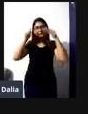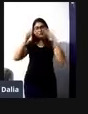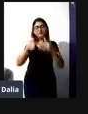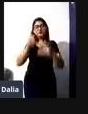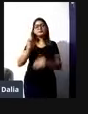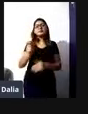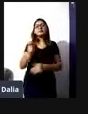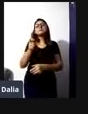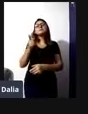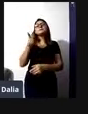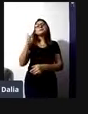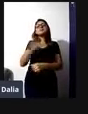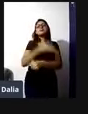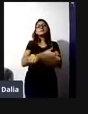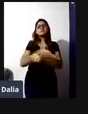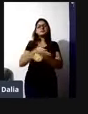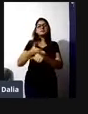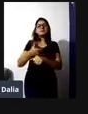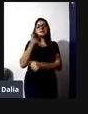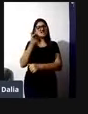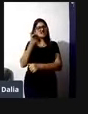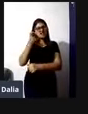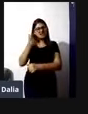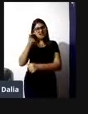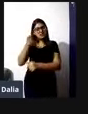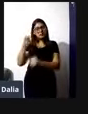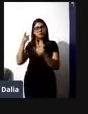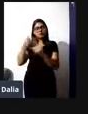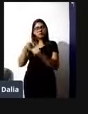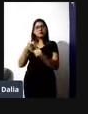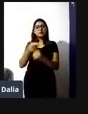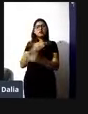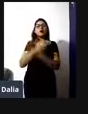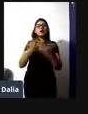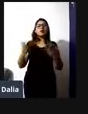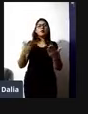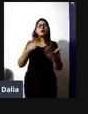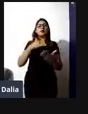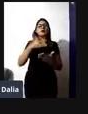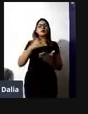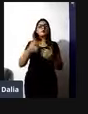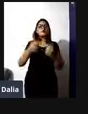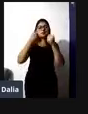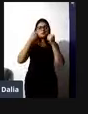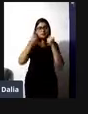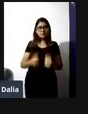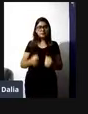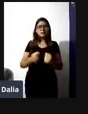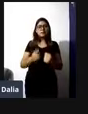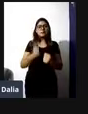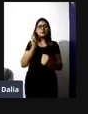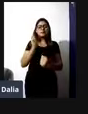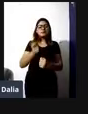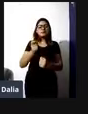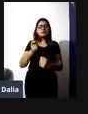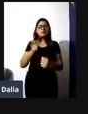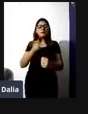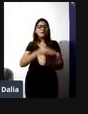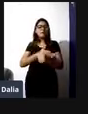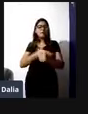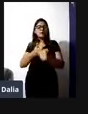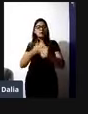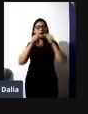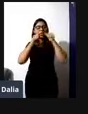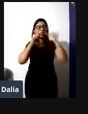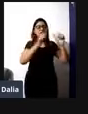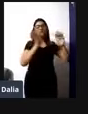tener una estabilidad económica, una seguridad, que dejamos de lado lo más importante. Y